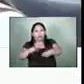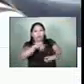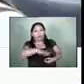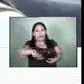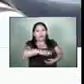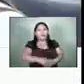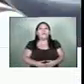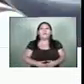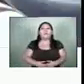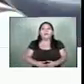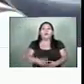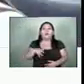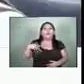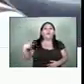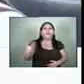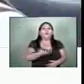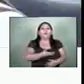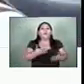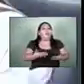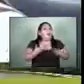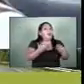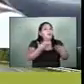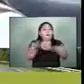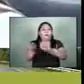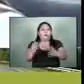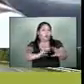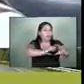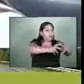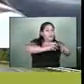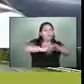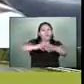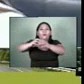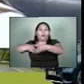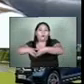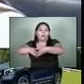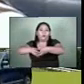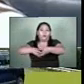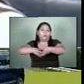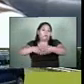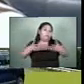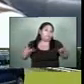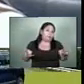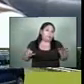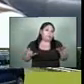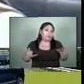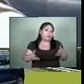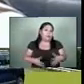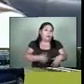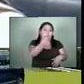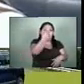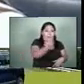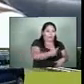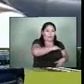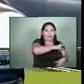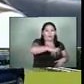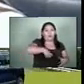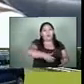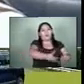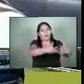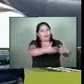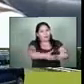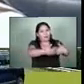Estamos beneficiando a muchos sectores, empresarios que están